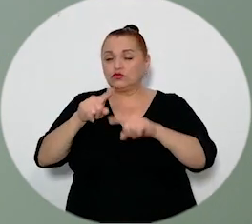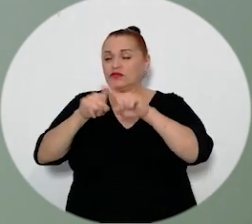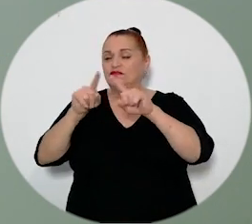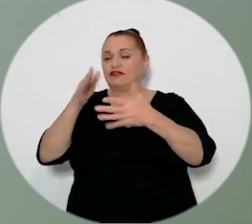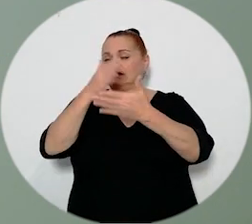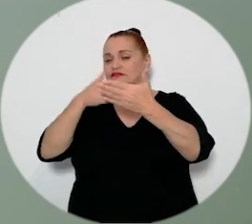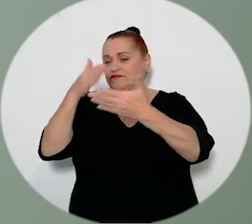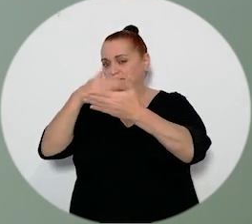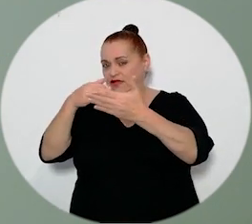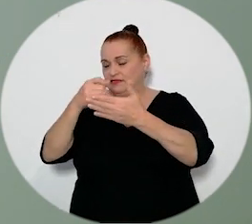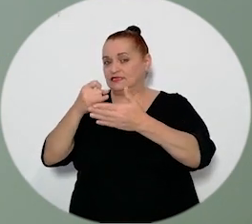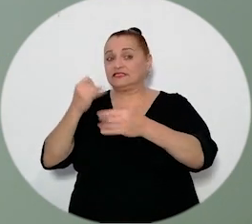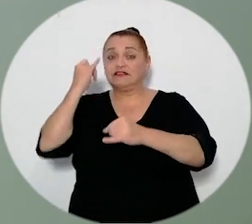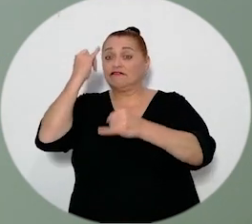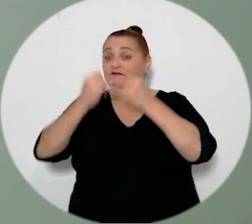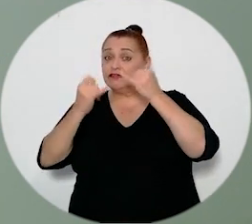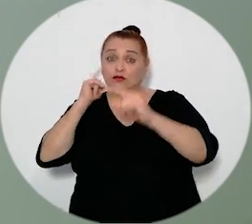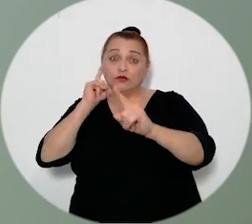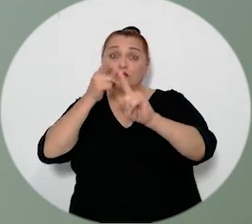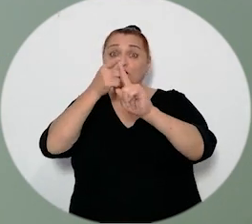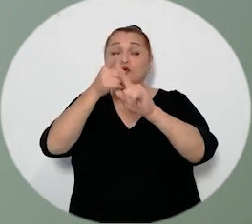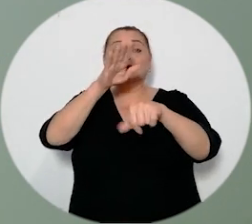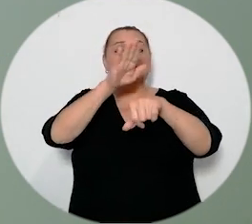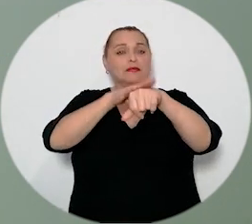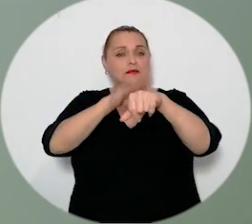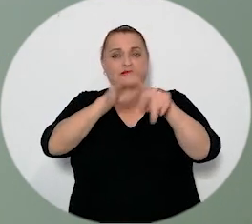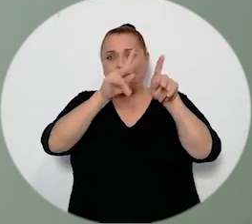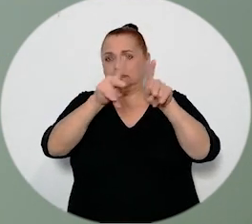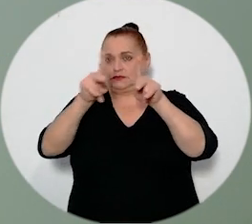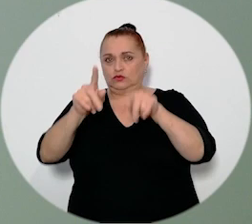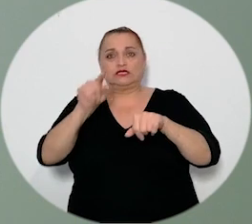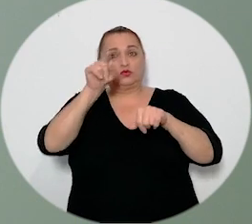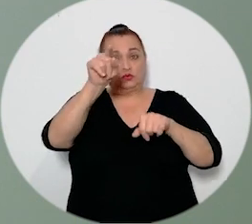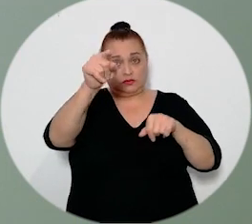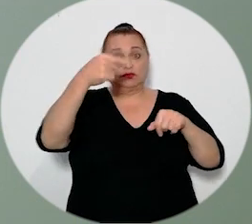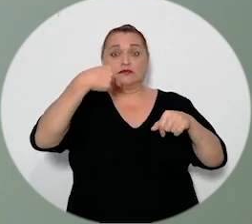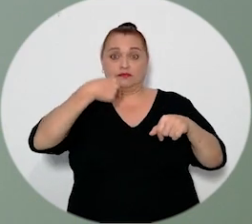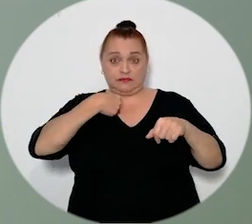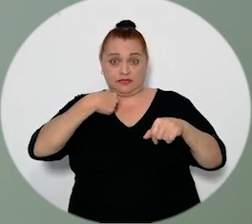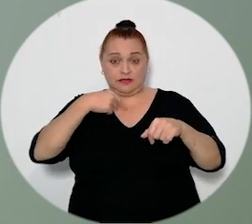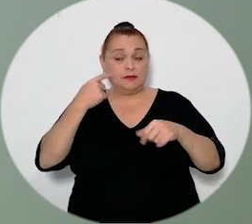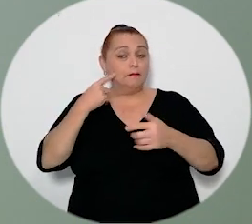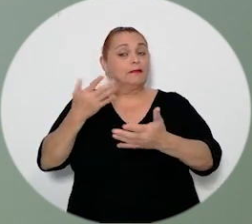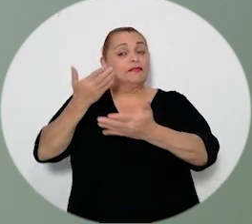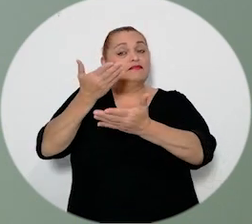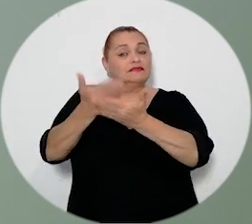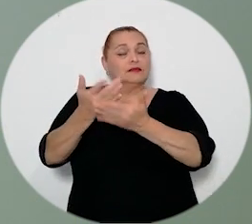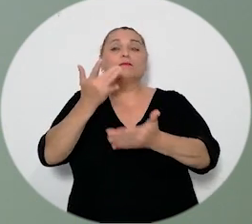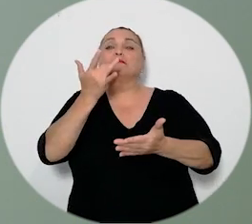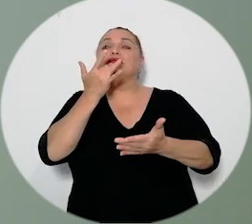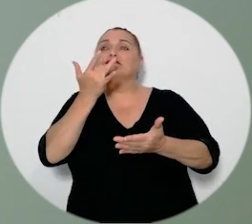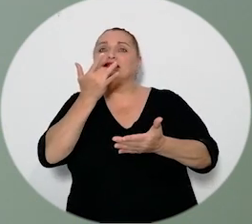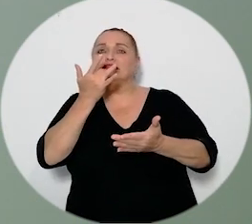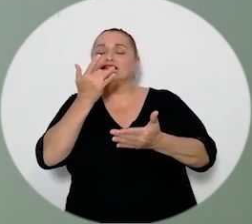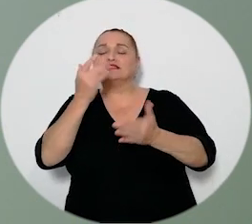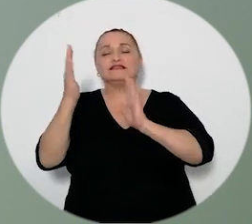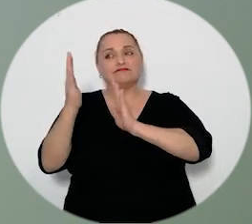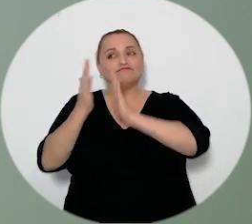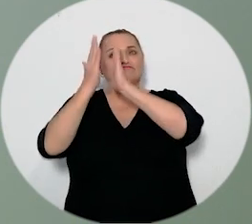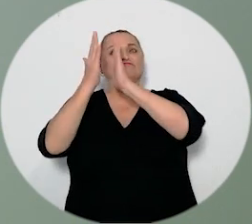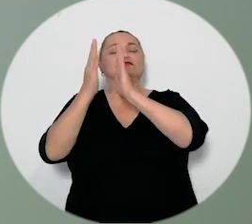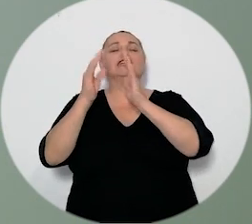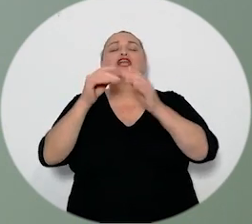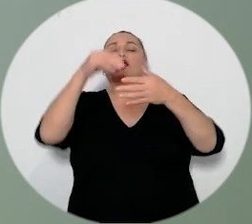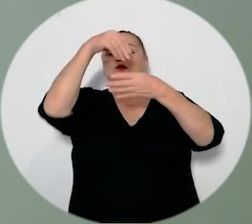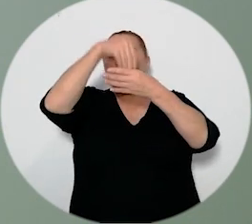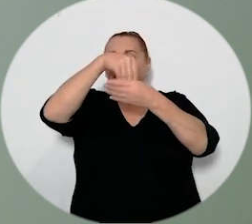fases concatenadas, cuyo fin último es permitir a la ciudadanía, a usted y a mí, manifestar nuestras preferencias de cara a la